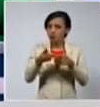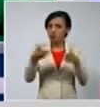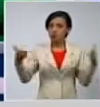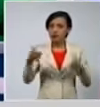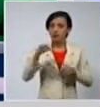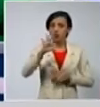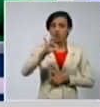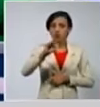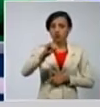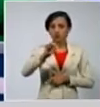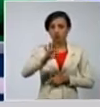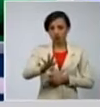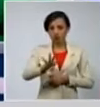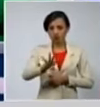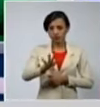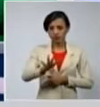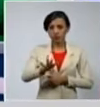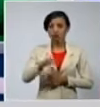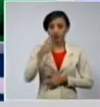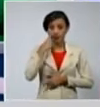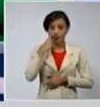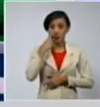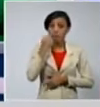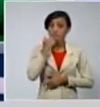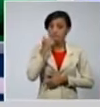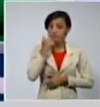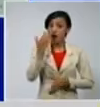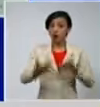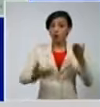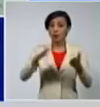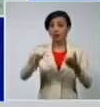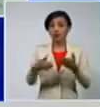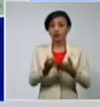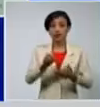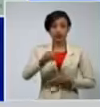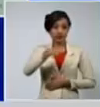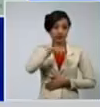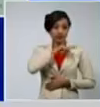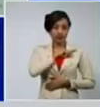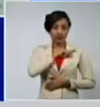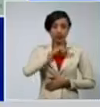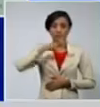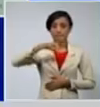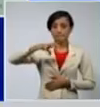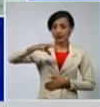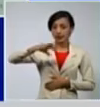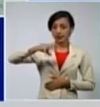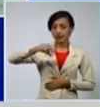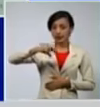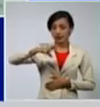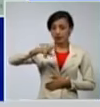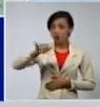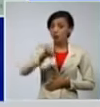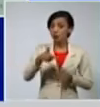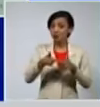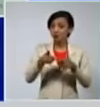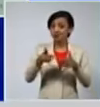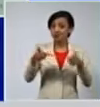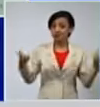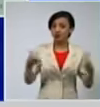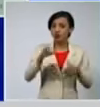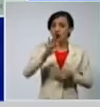más que en el día anterior. Pinar del Río con una cifra elevada,